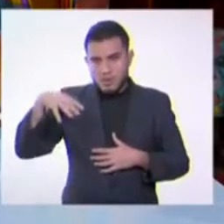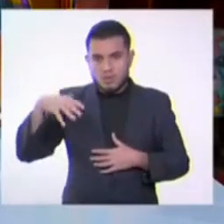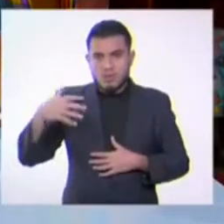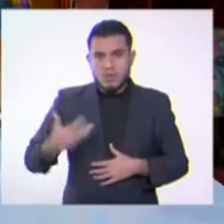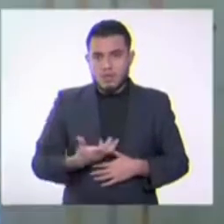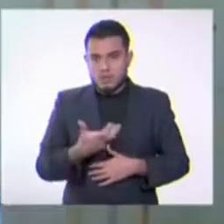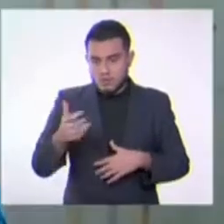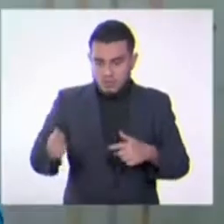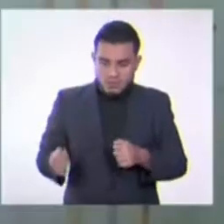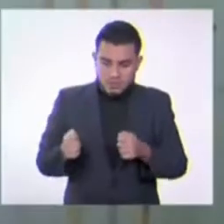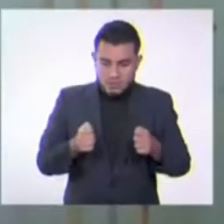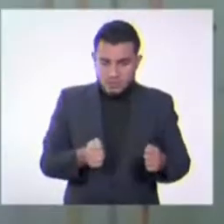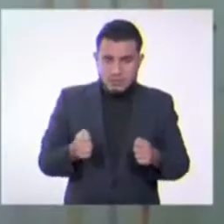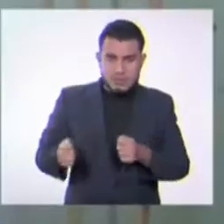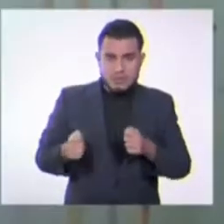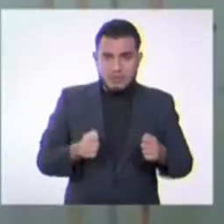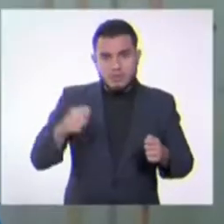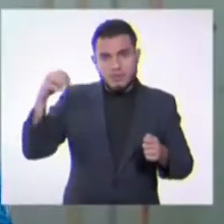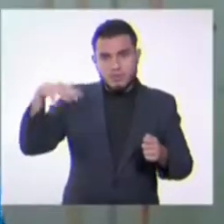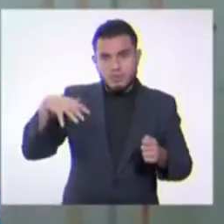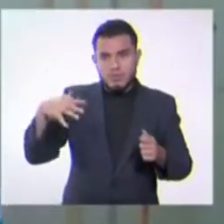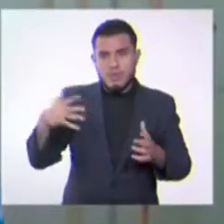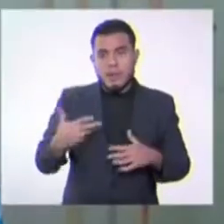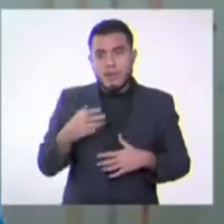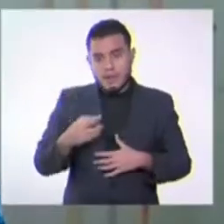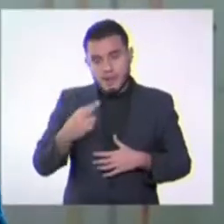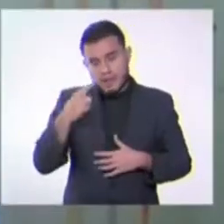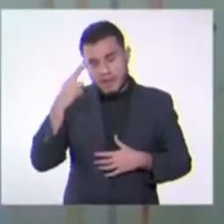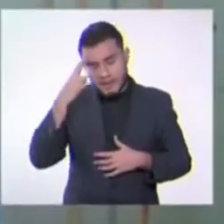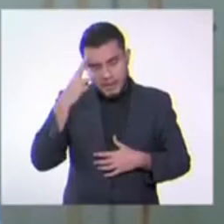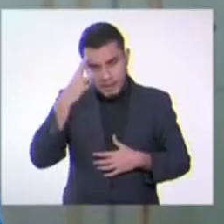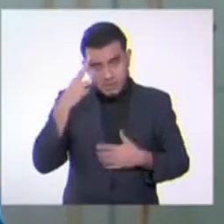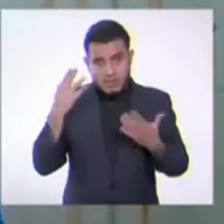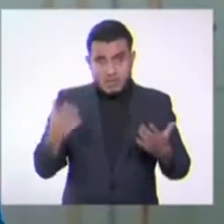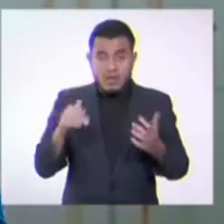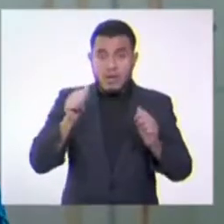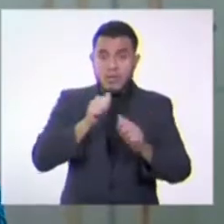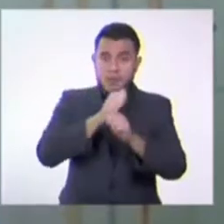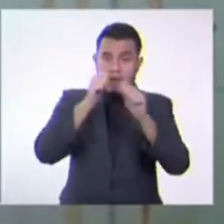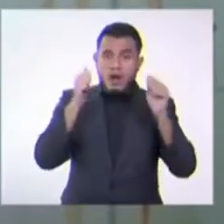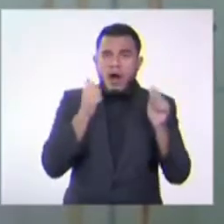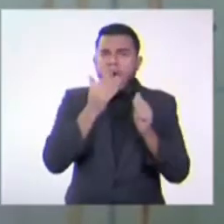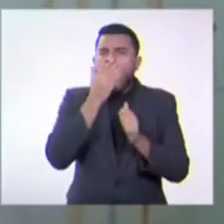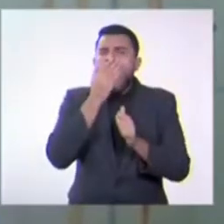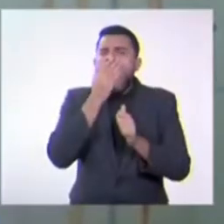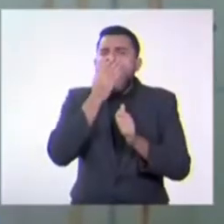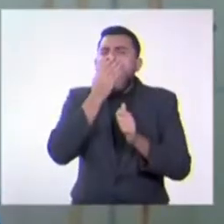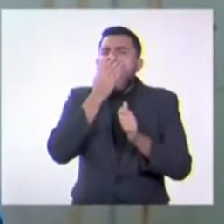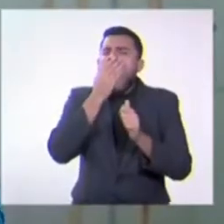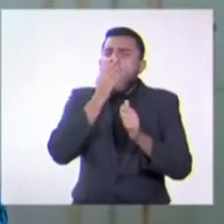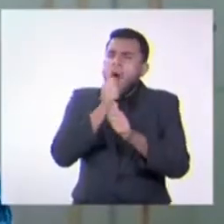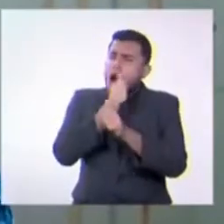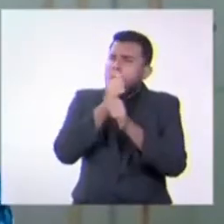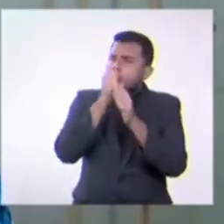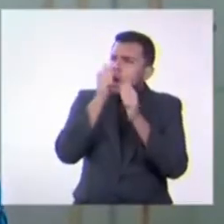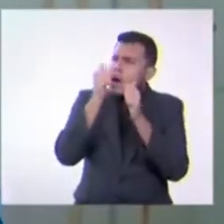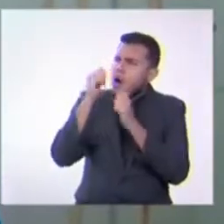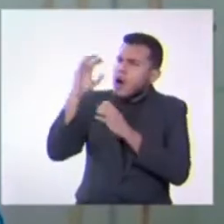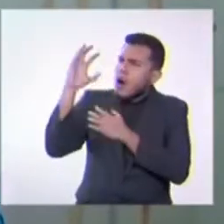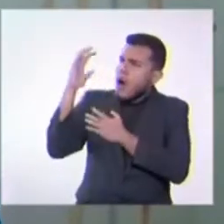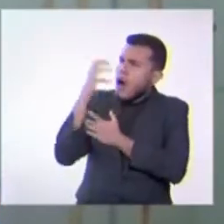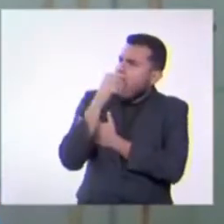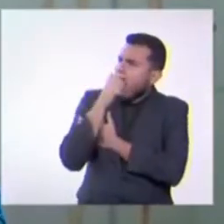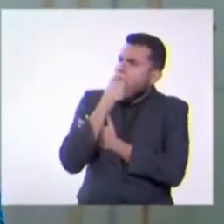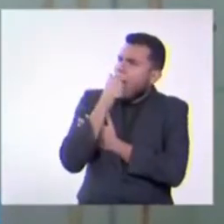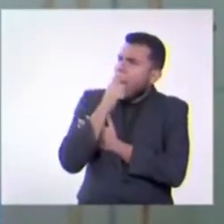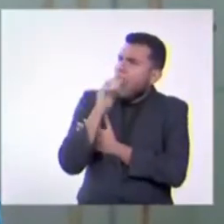estamos incidiendo. De hecho, esa es la razón por la cual en las mañanas tú puedes percibir en el amanecer los colores se